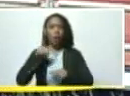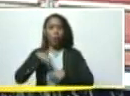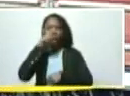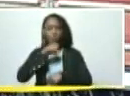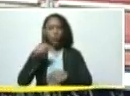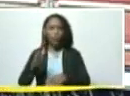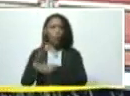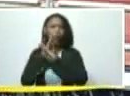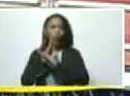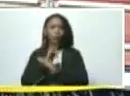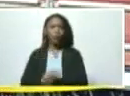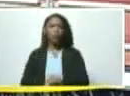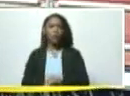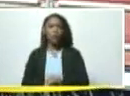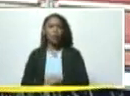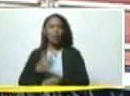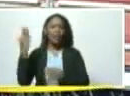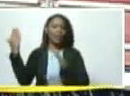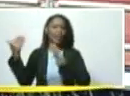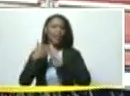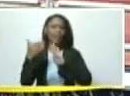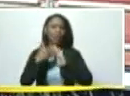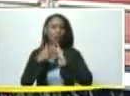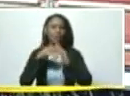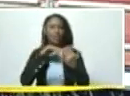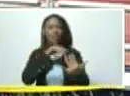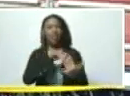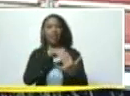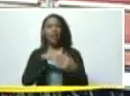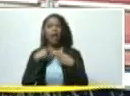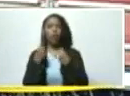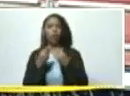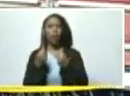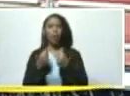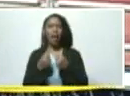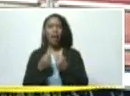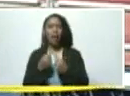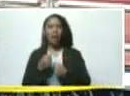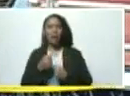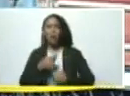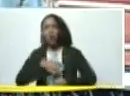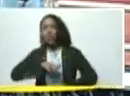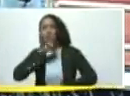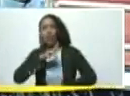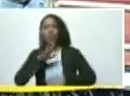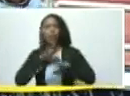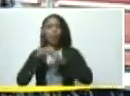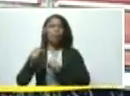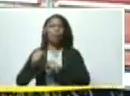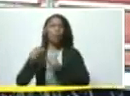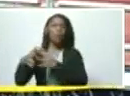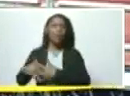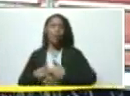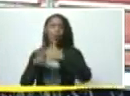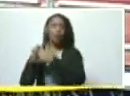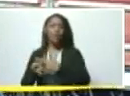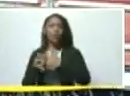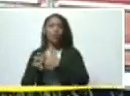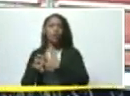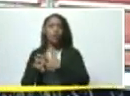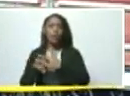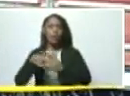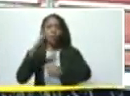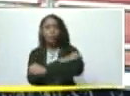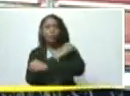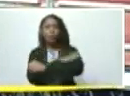de bloqueo, de sanciones y de guerra económica criminal del imperialismo norteamericano y de los